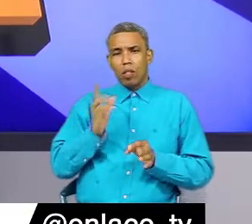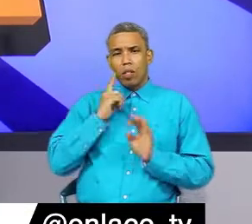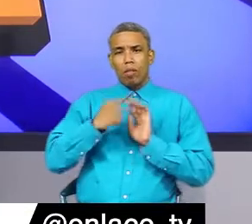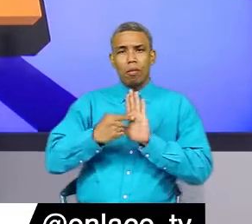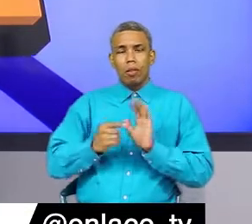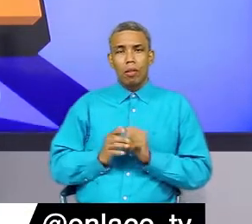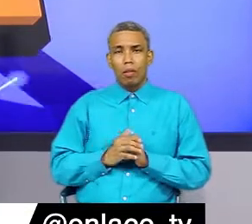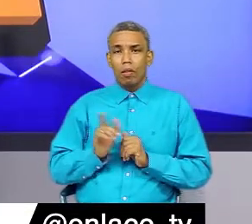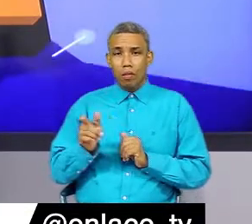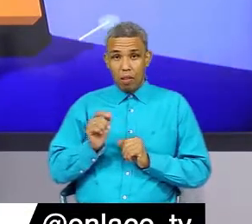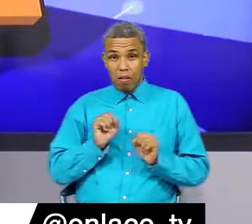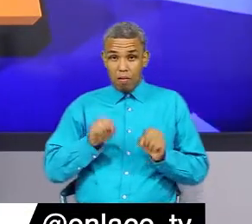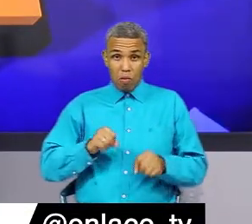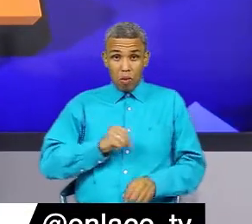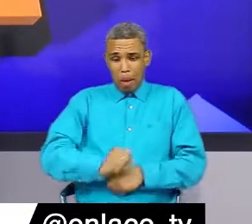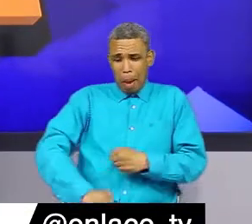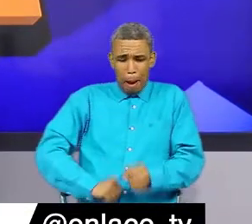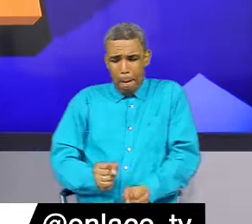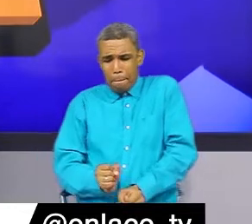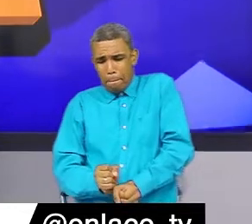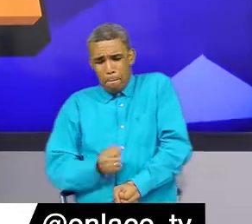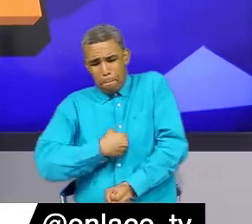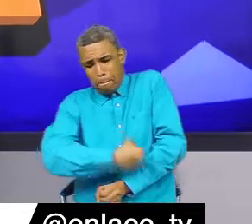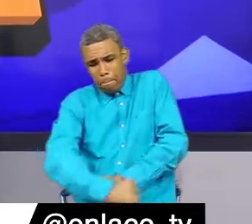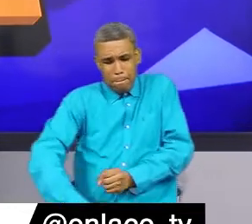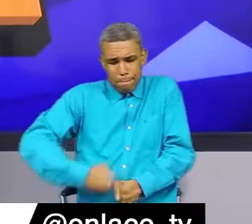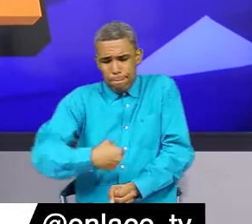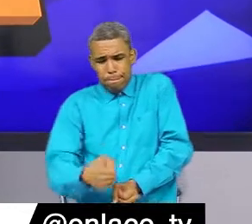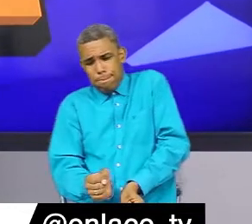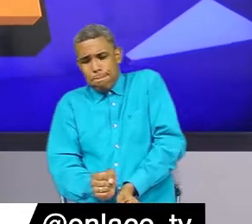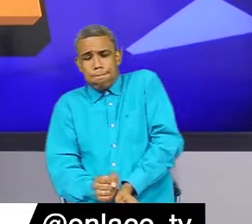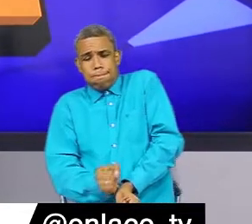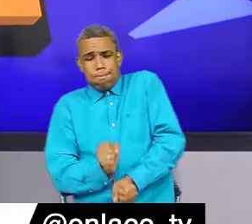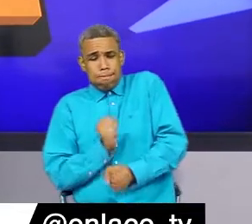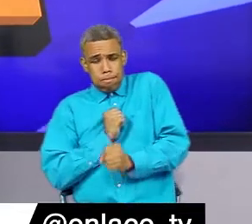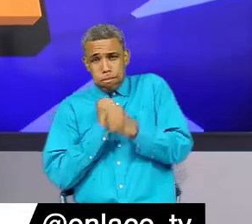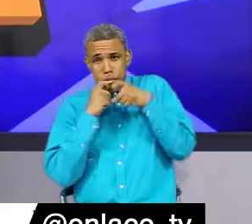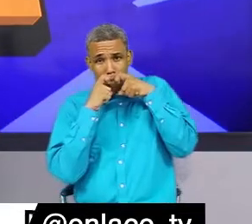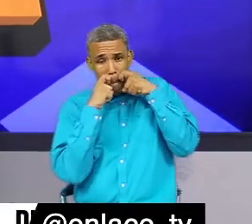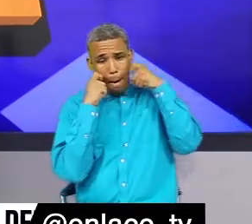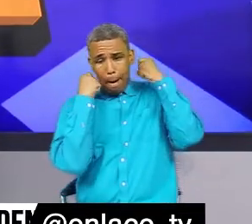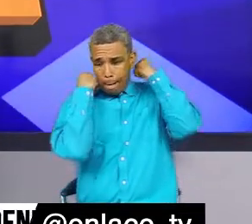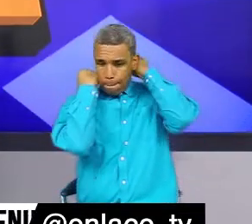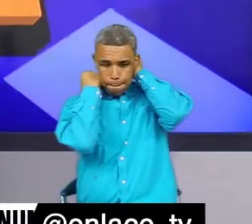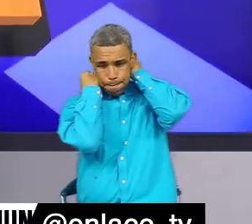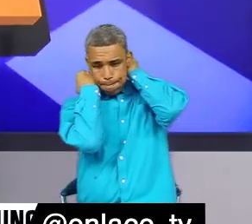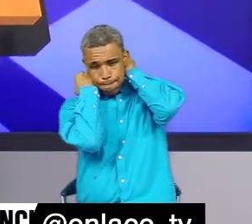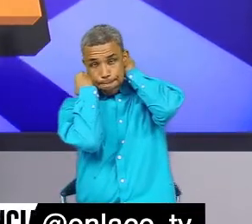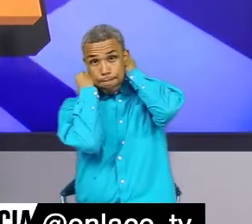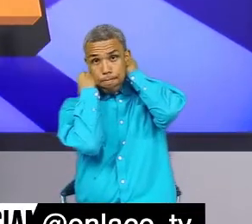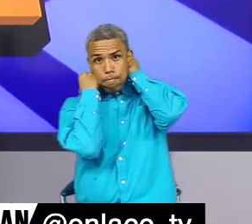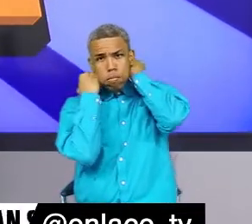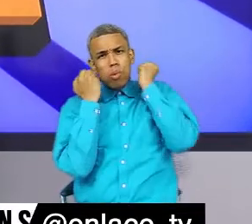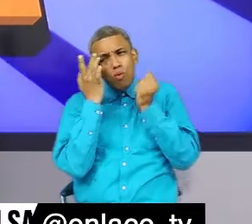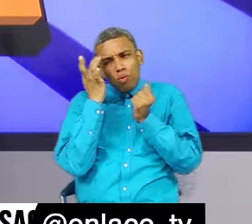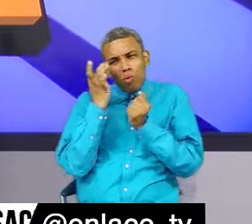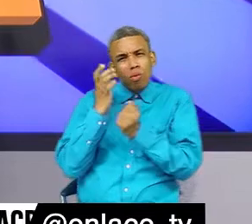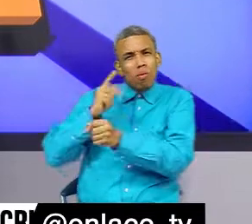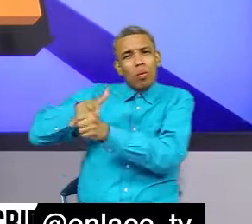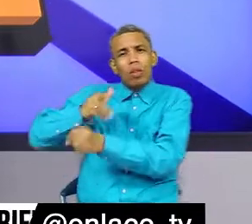fue hurtado el vehículo en el que se movilizaba. Y en otras noticias, nuestro equipo periodístico consultó a la Corporación Regional Autónoma de Santander,